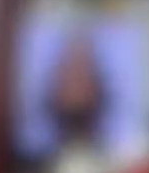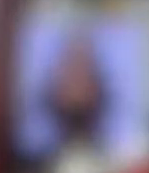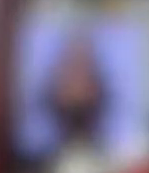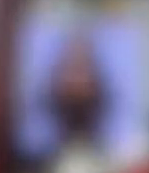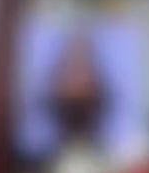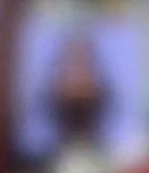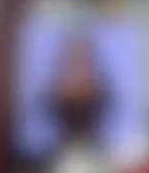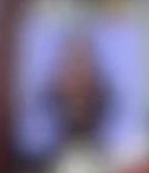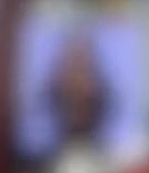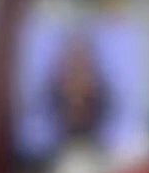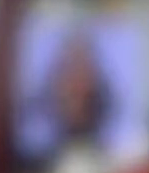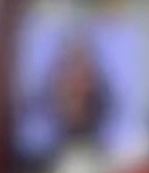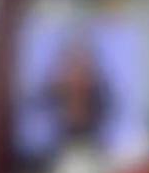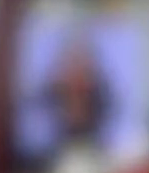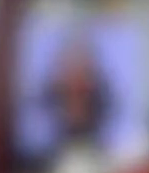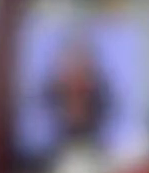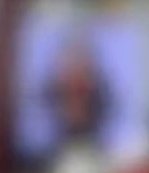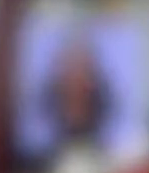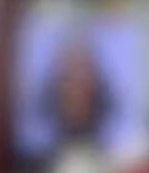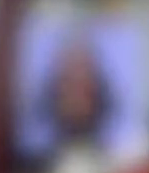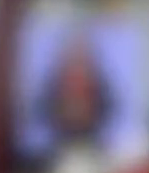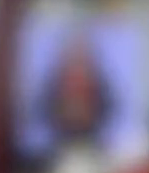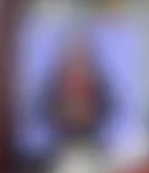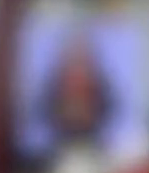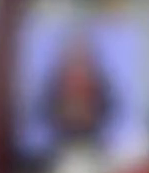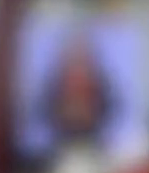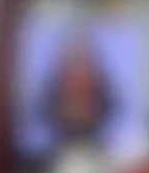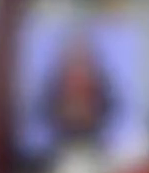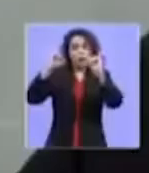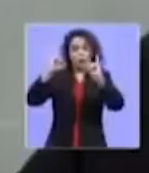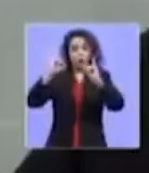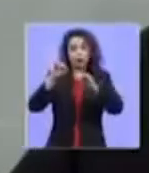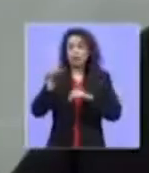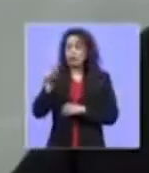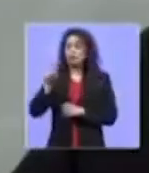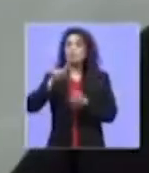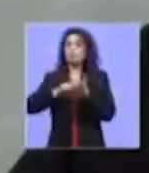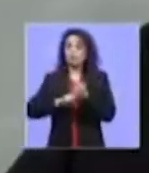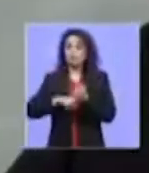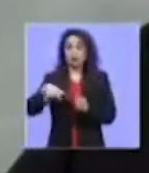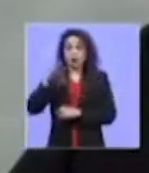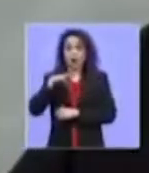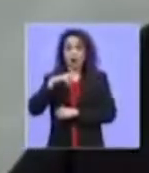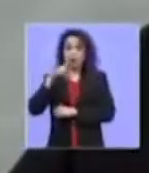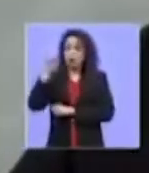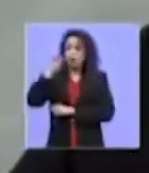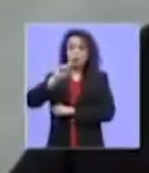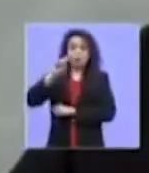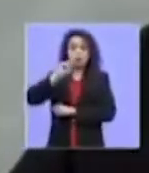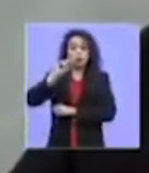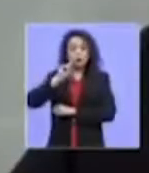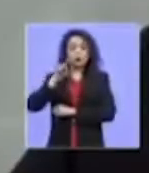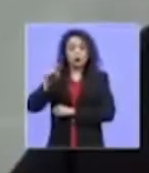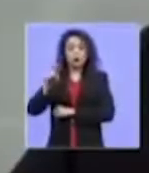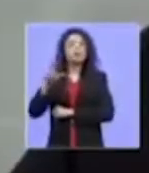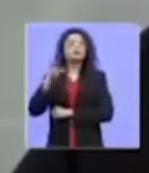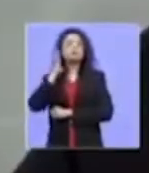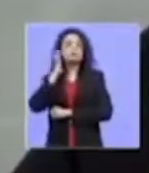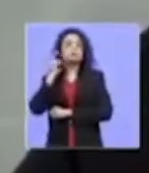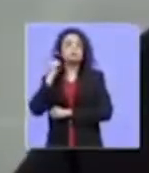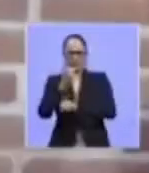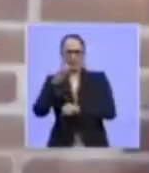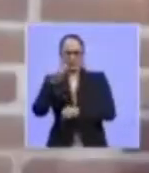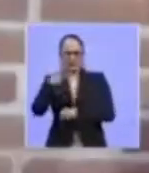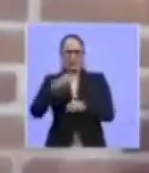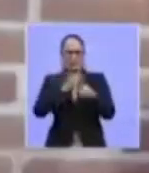a las gubernaturas para el proceso electoral 2020-2021. Tras realizar el engrose derivado de la votación del pasado 14